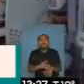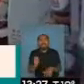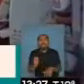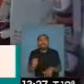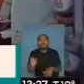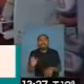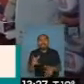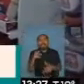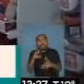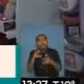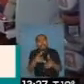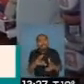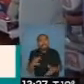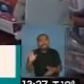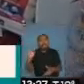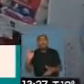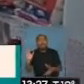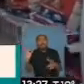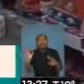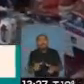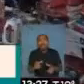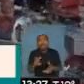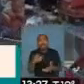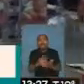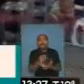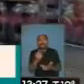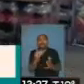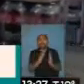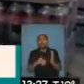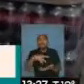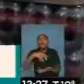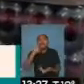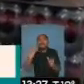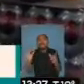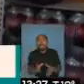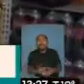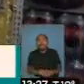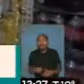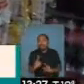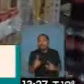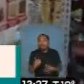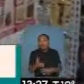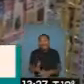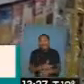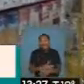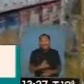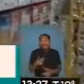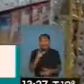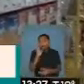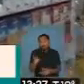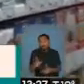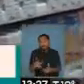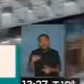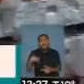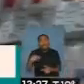bajar los precios de la harina, por ejemplo? No, no se ha hecho antes, menos se va a hacer ahora bajo las condiciones de un gobierno que tiene la